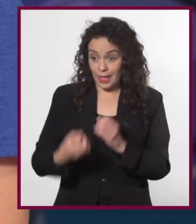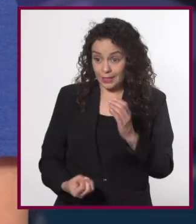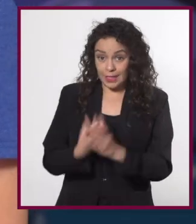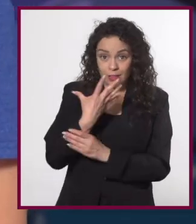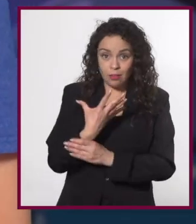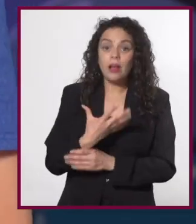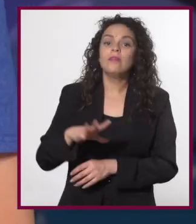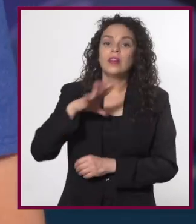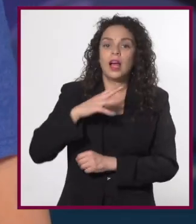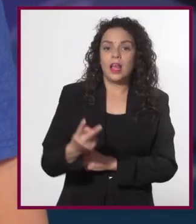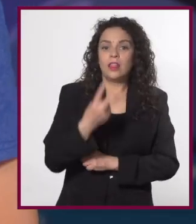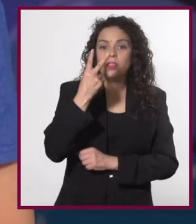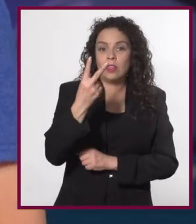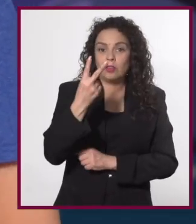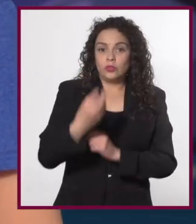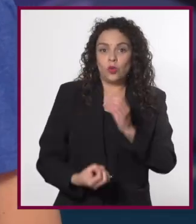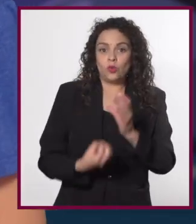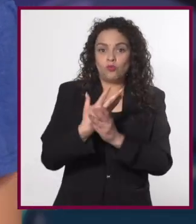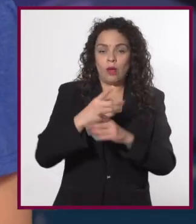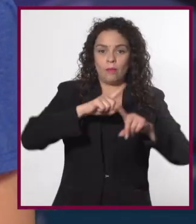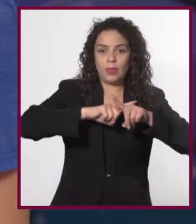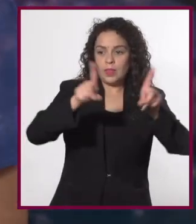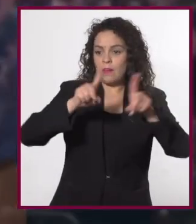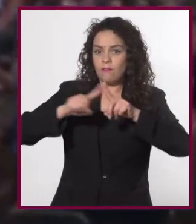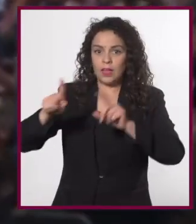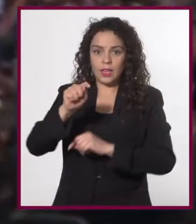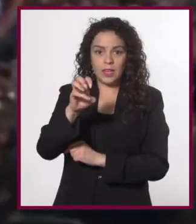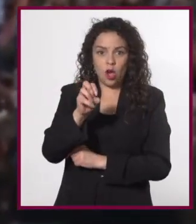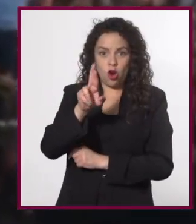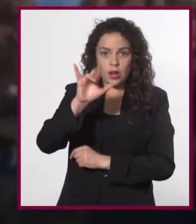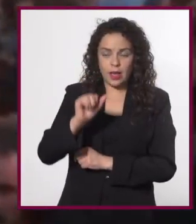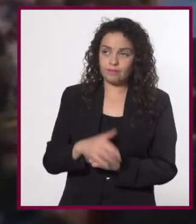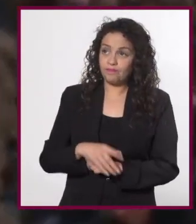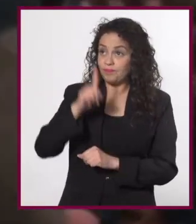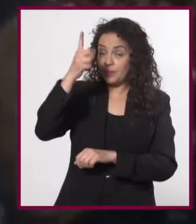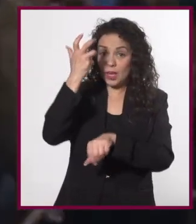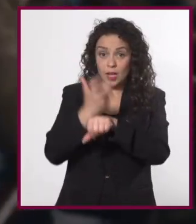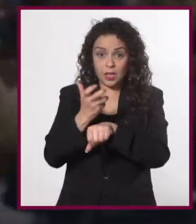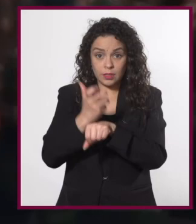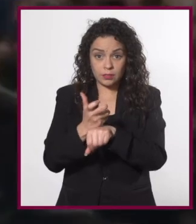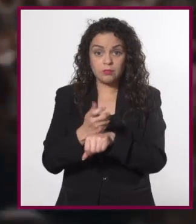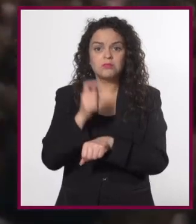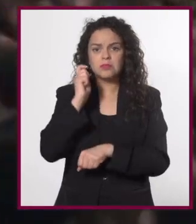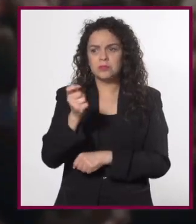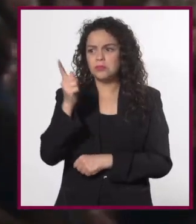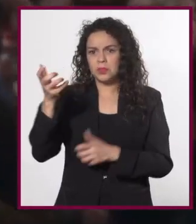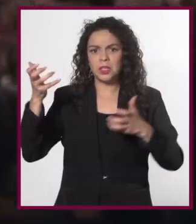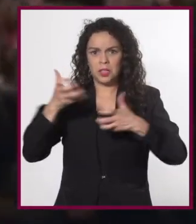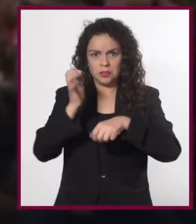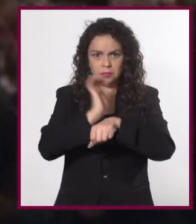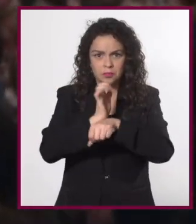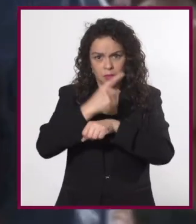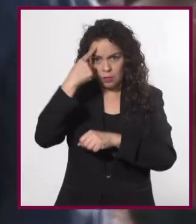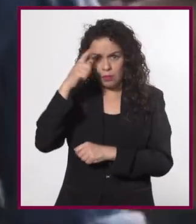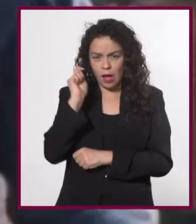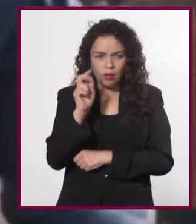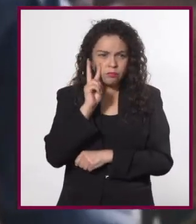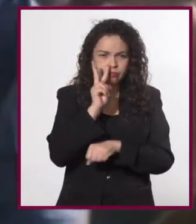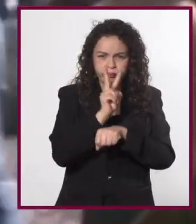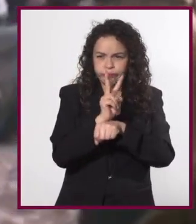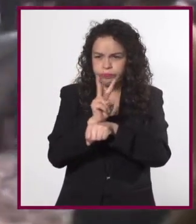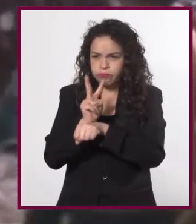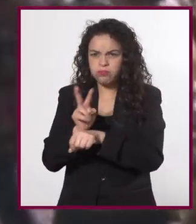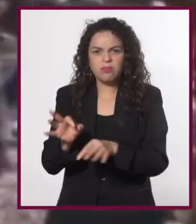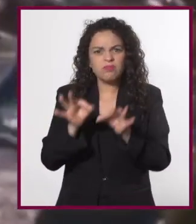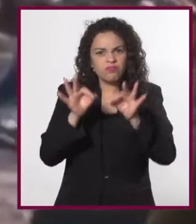movilidad surgieron dos teorías bien distintas. En Norteamérica, varios cineastas promovieron un cine de observación de la